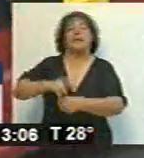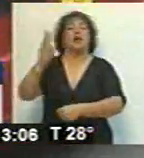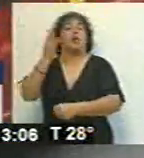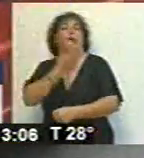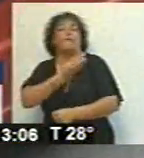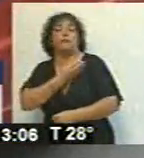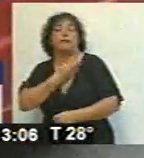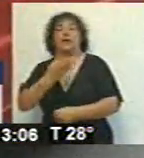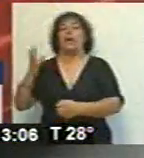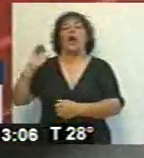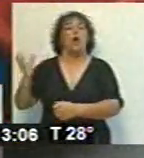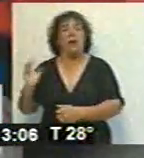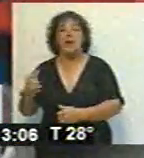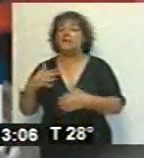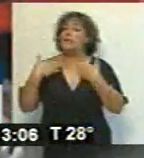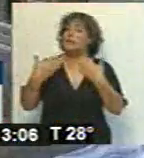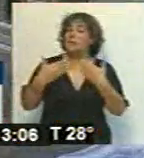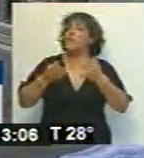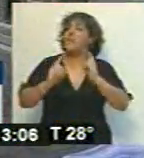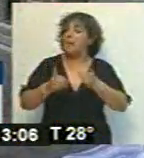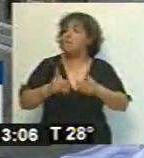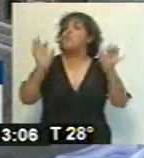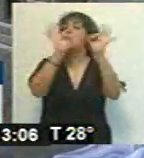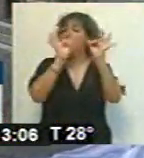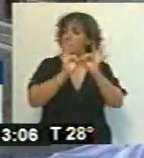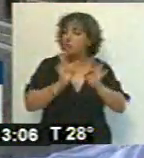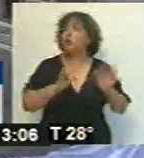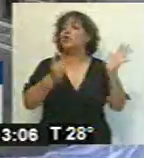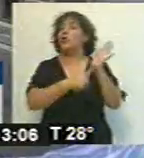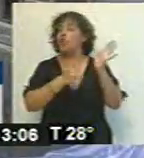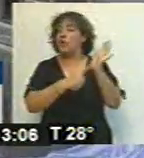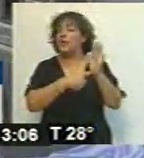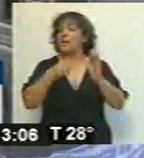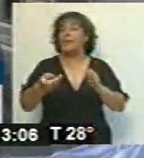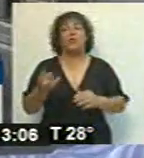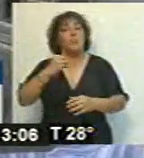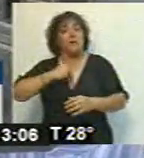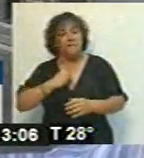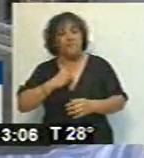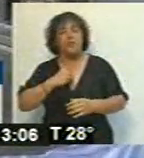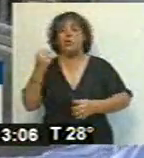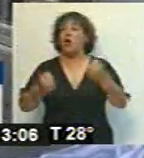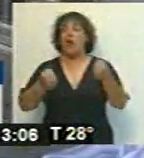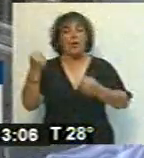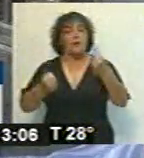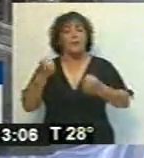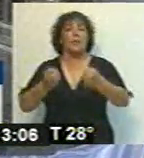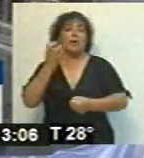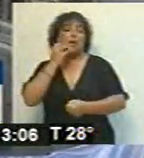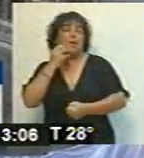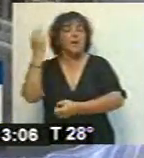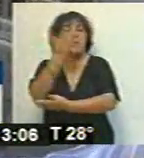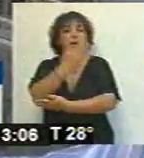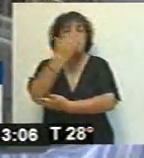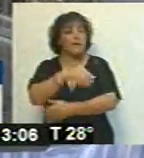que se podría implementar el mismo proyecto de ordenanza para que beneficien al transporte impropio